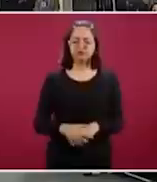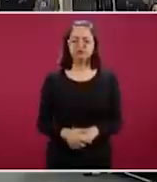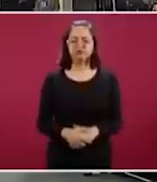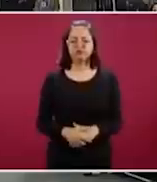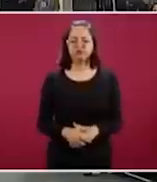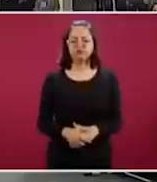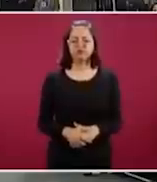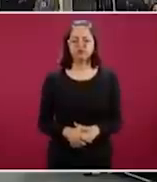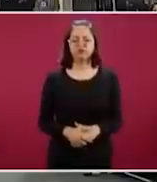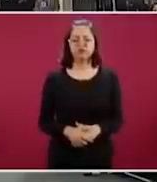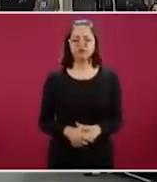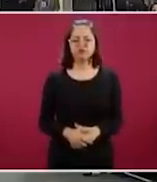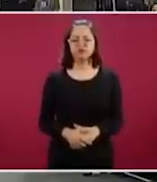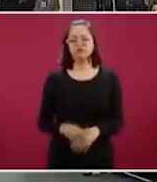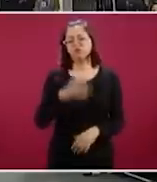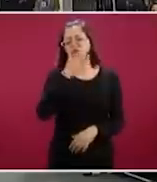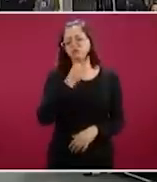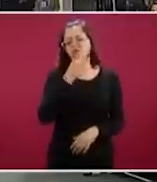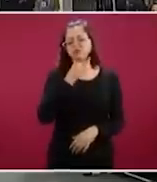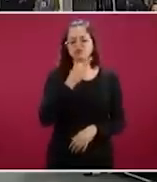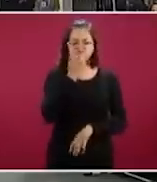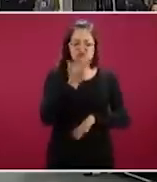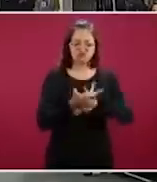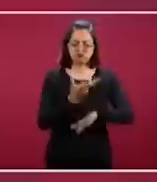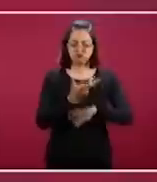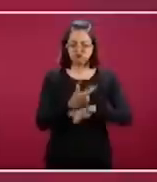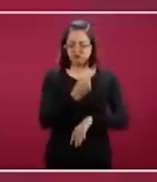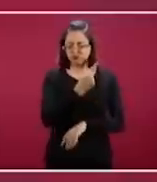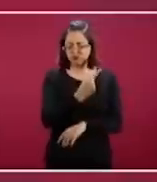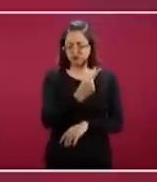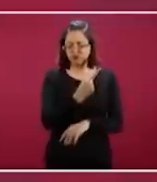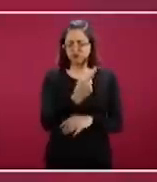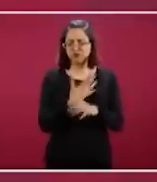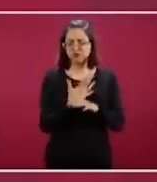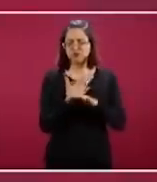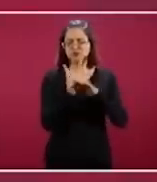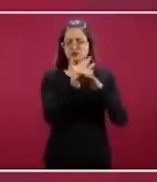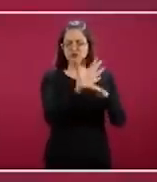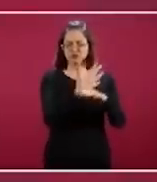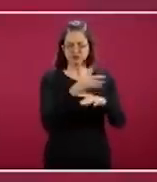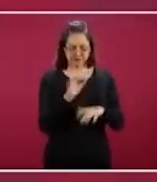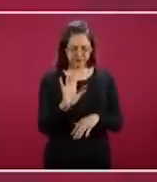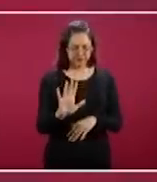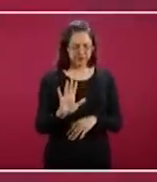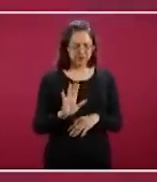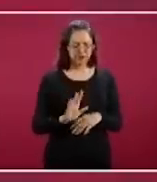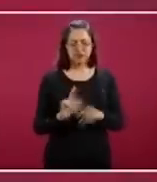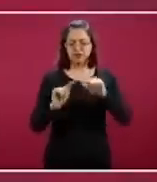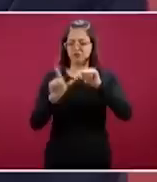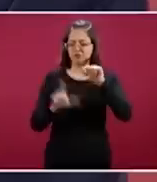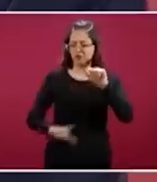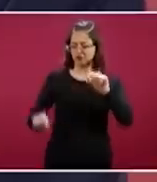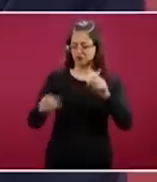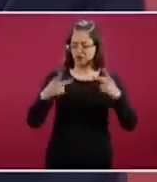De un estadounidense que decide, cuando la invasión a México,